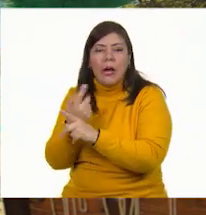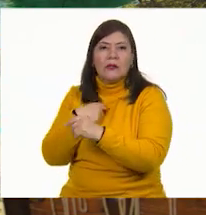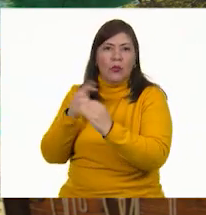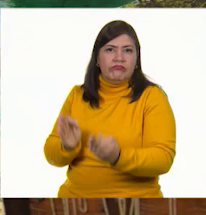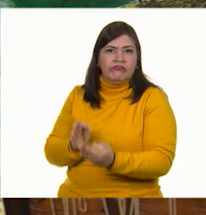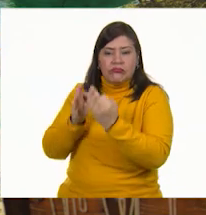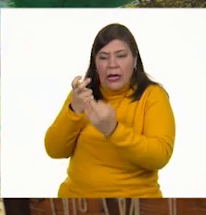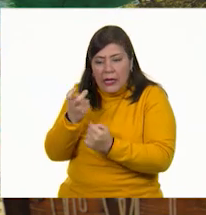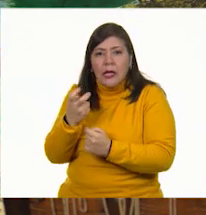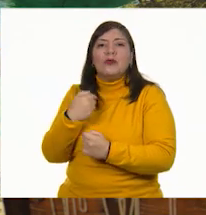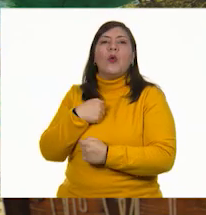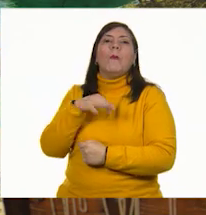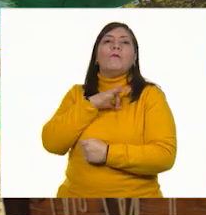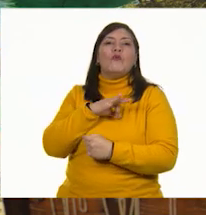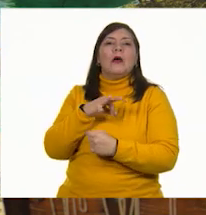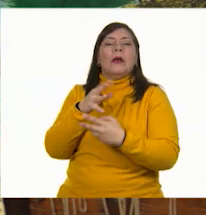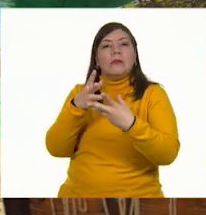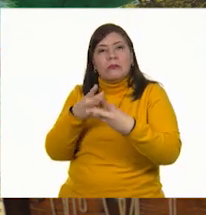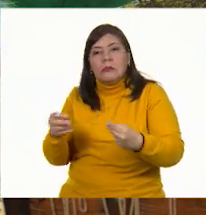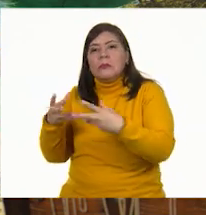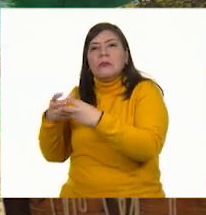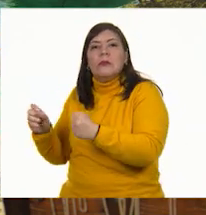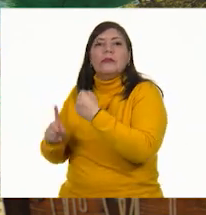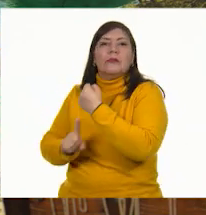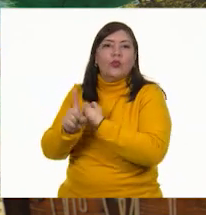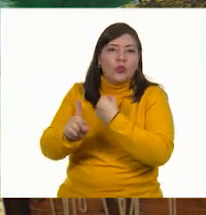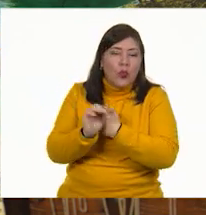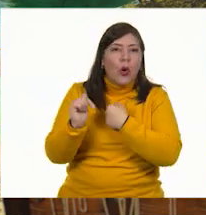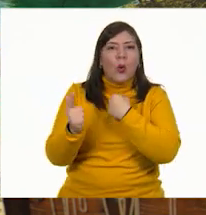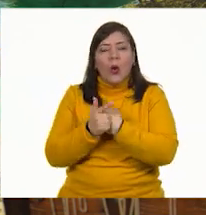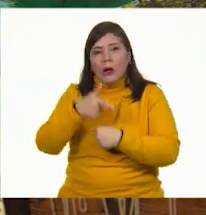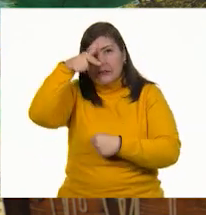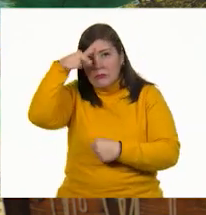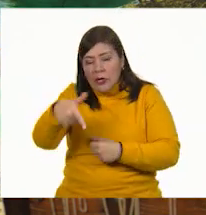que soy capaz de resolver los conflictos.